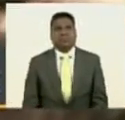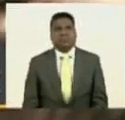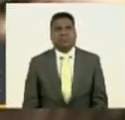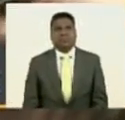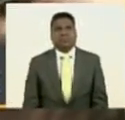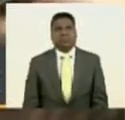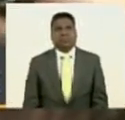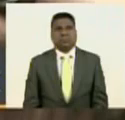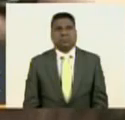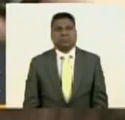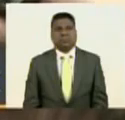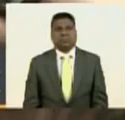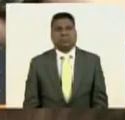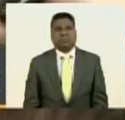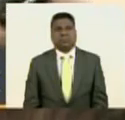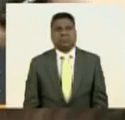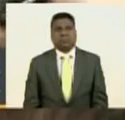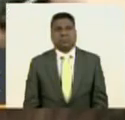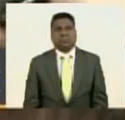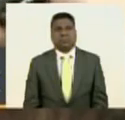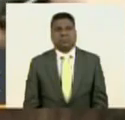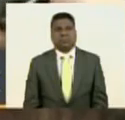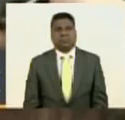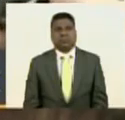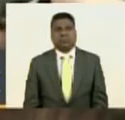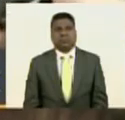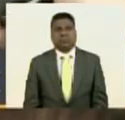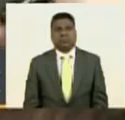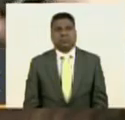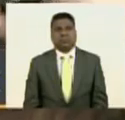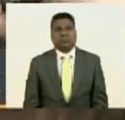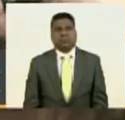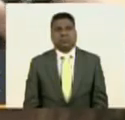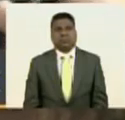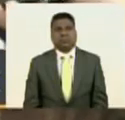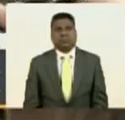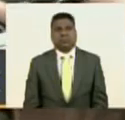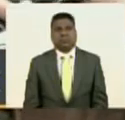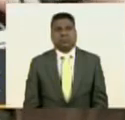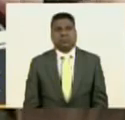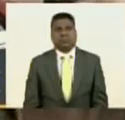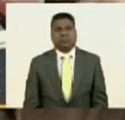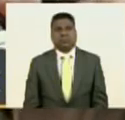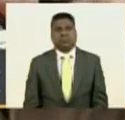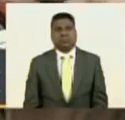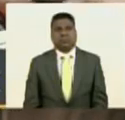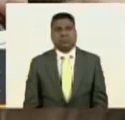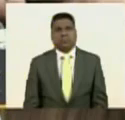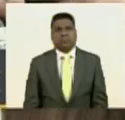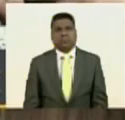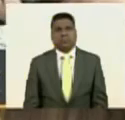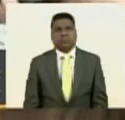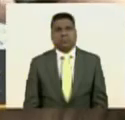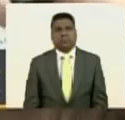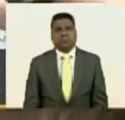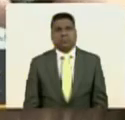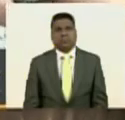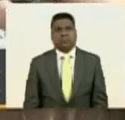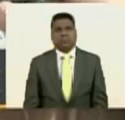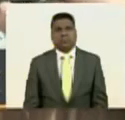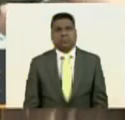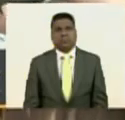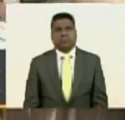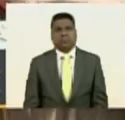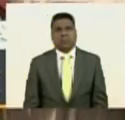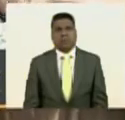Elecciones vencidas en el año 2016. ¿Por qué hacer entonces elecciones para una Asamblea Nacional Constituyente y no elecciones regionales como lo establece la Constitución? Bueno,